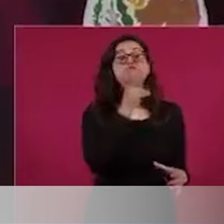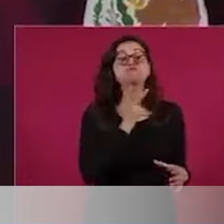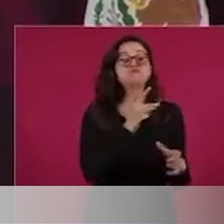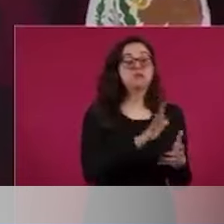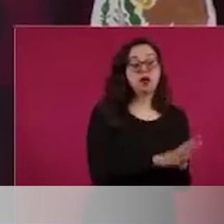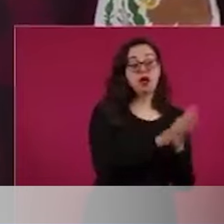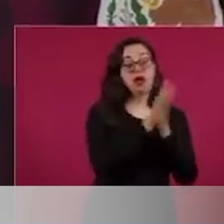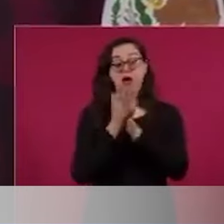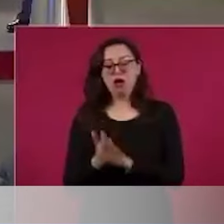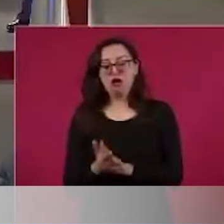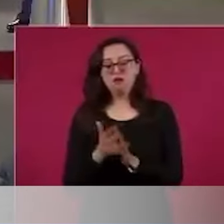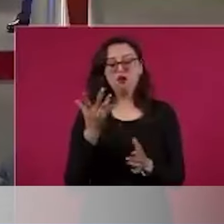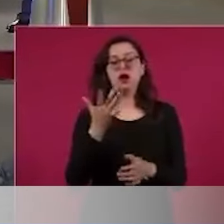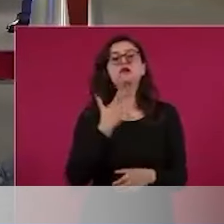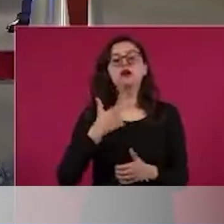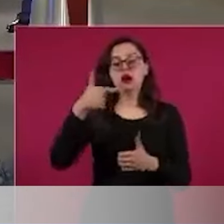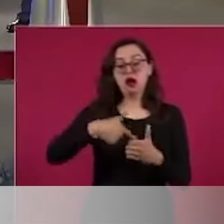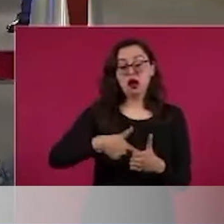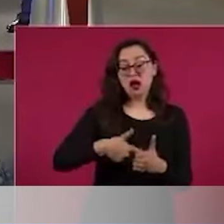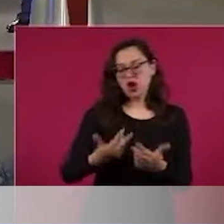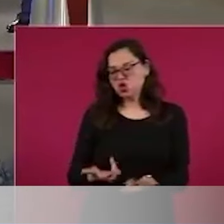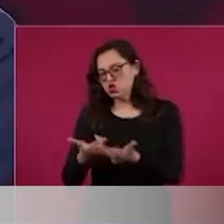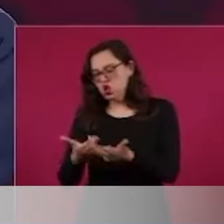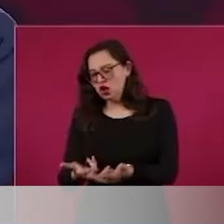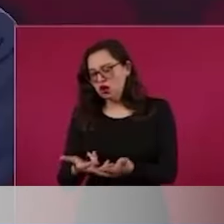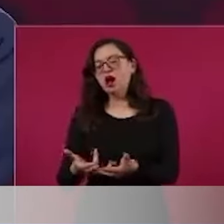petróleo y contaminar